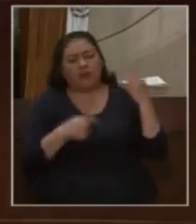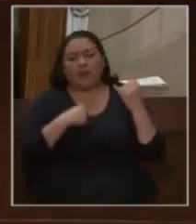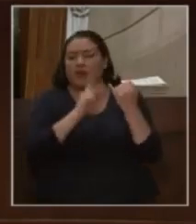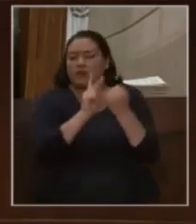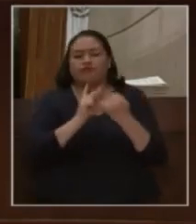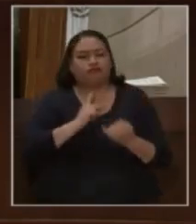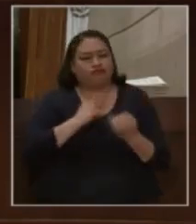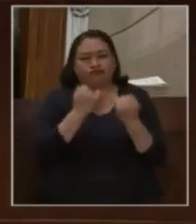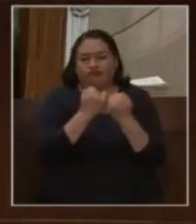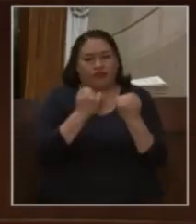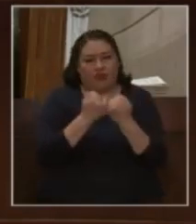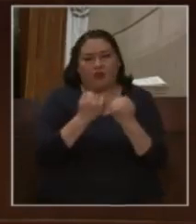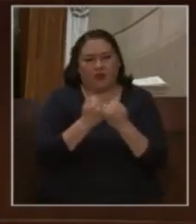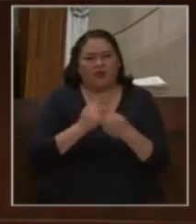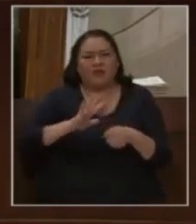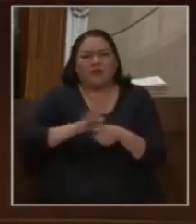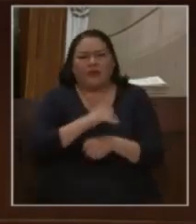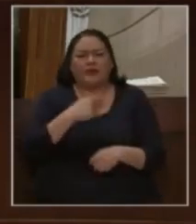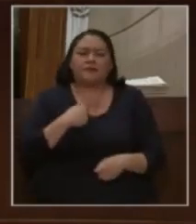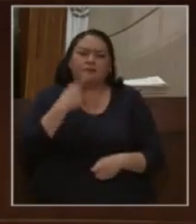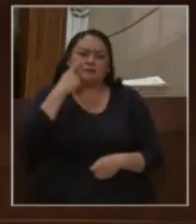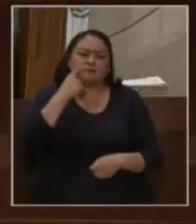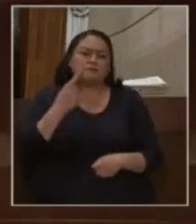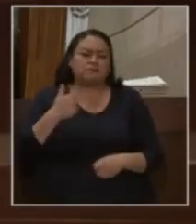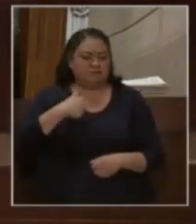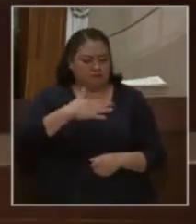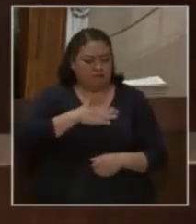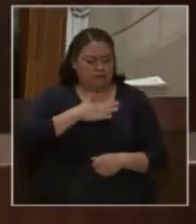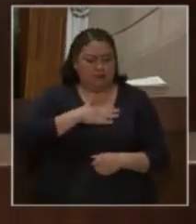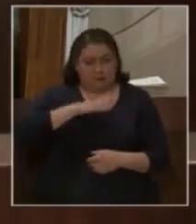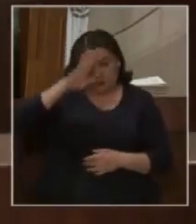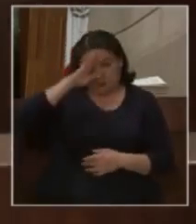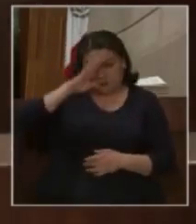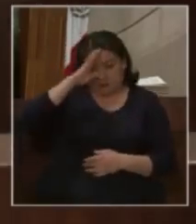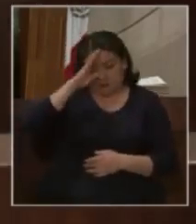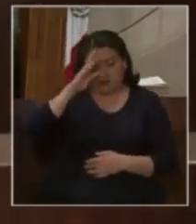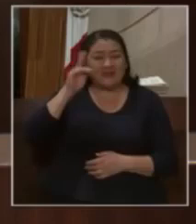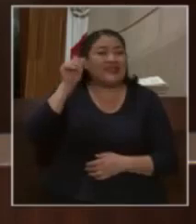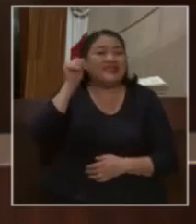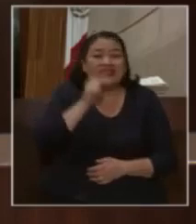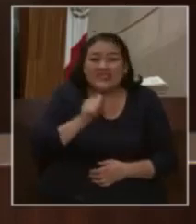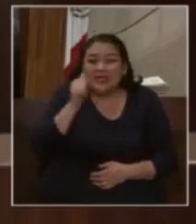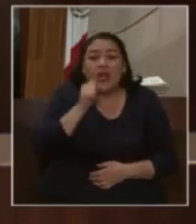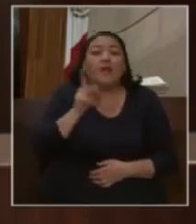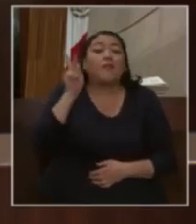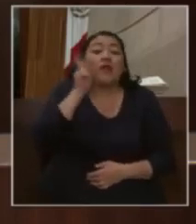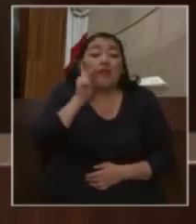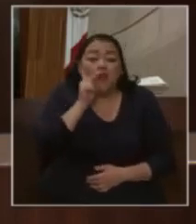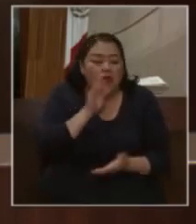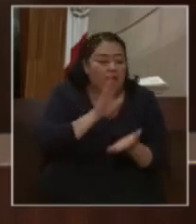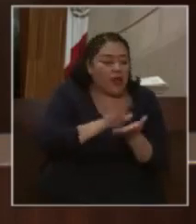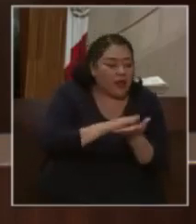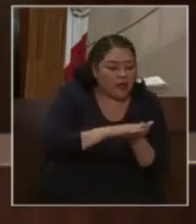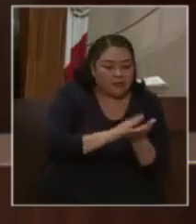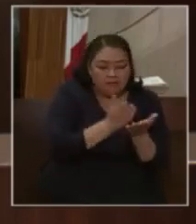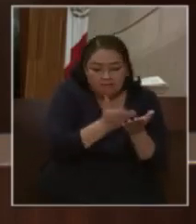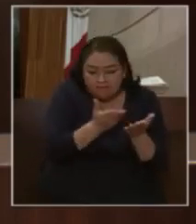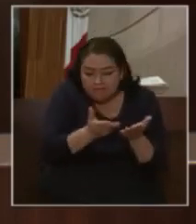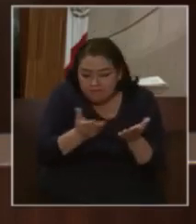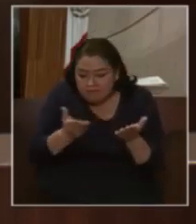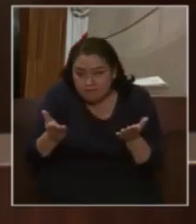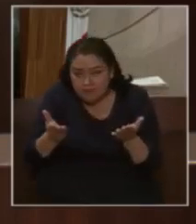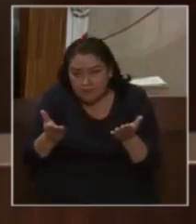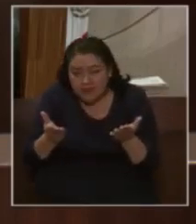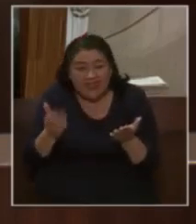proyecto, porque efectivamente, en mi concepto, las pruebas, todos los indicios de los que se basa la